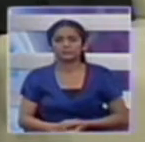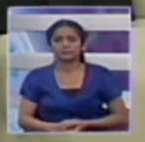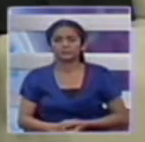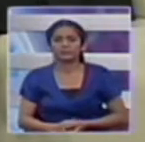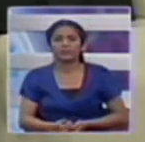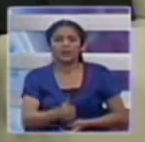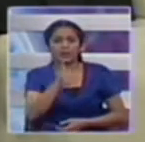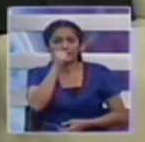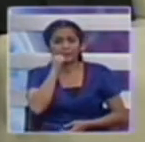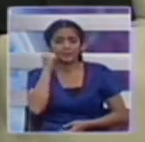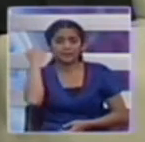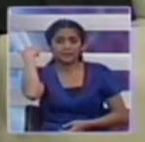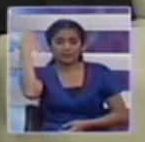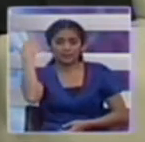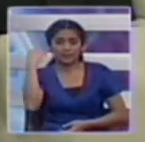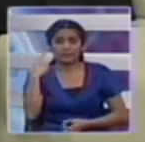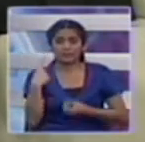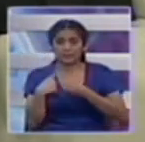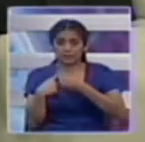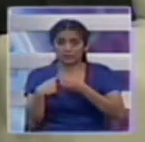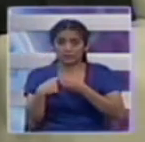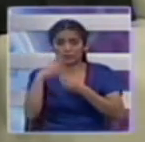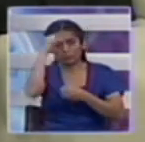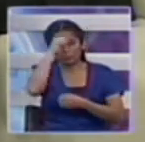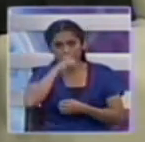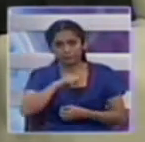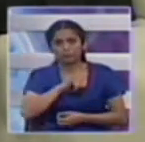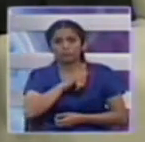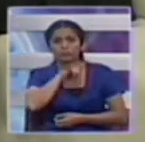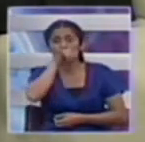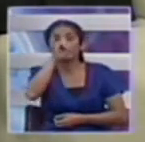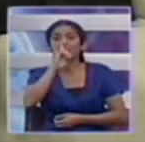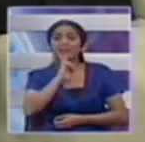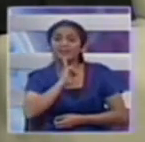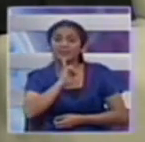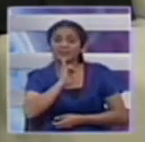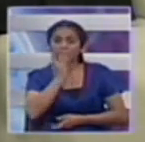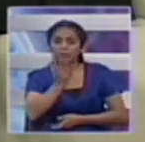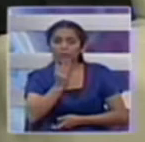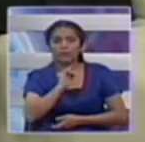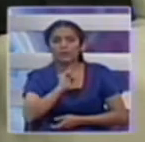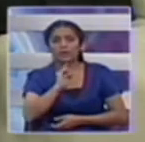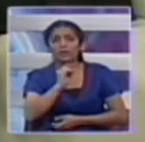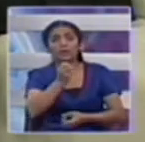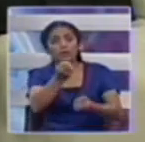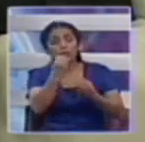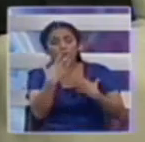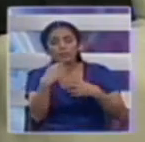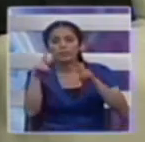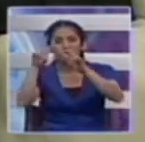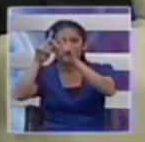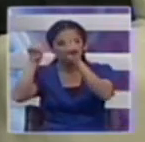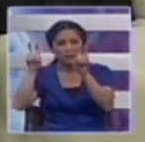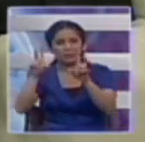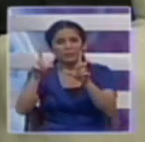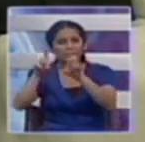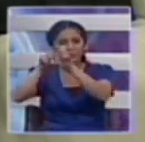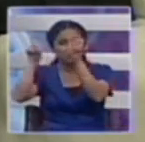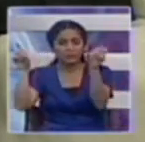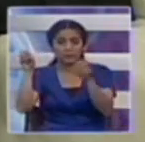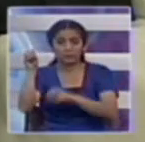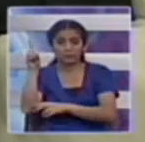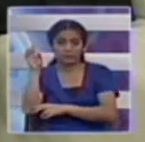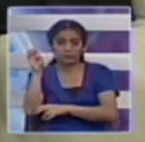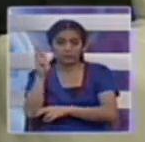viajó ayer a Estados Unidos para recabar información sobre el tema Odebrecht y ya se cuestiona el hecho de que el alcalde ha ido a